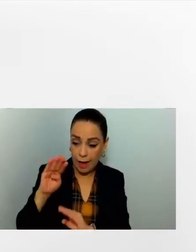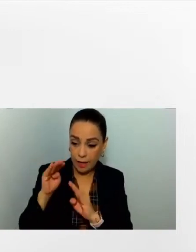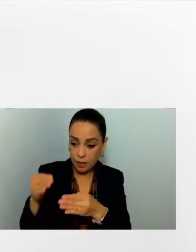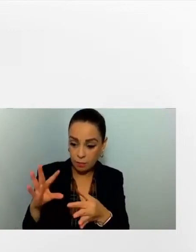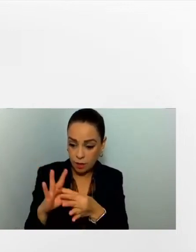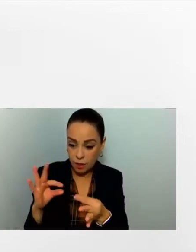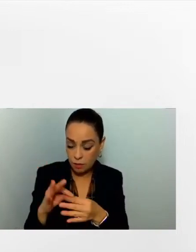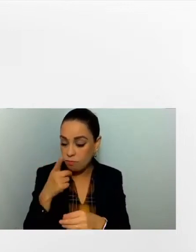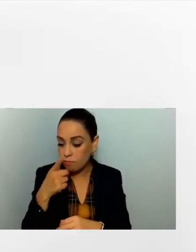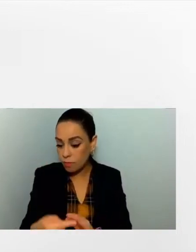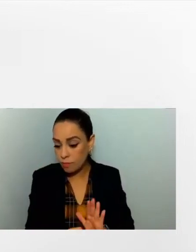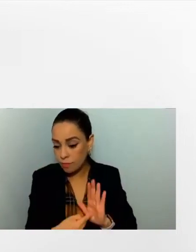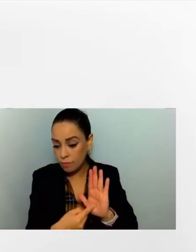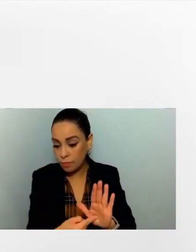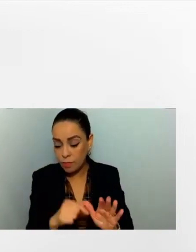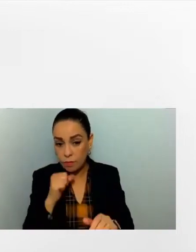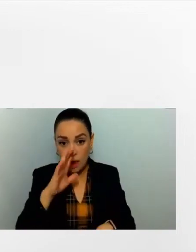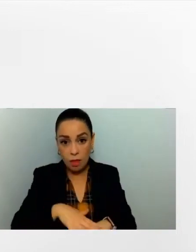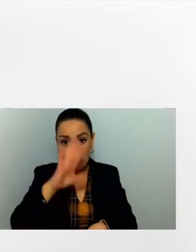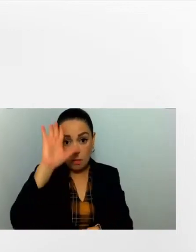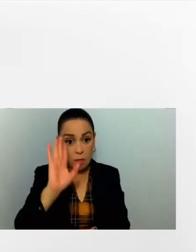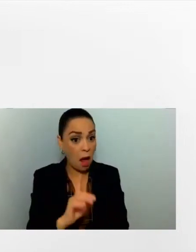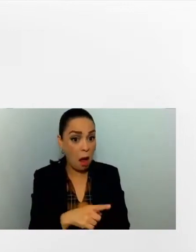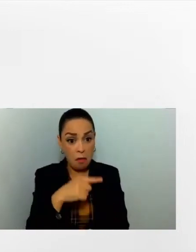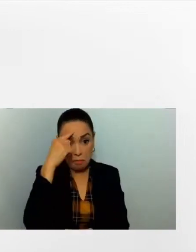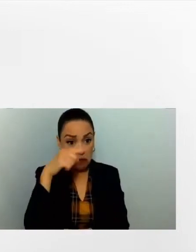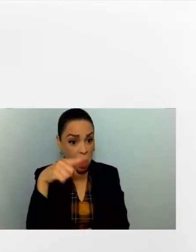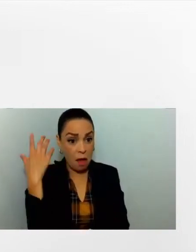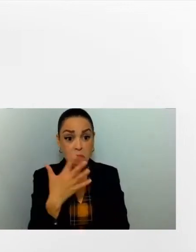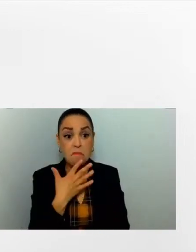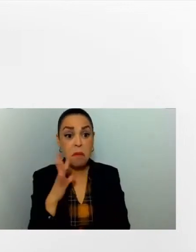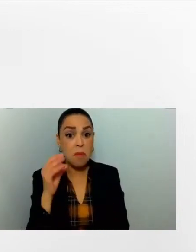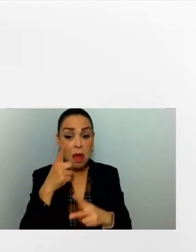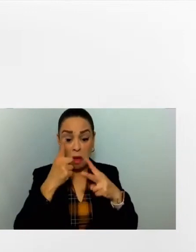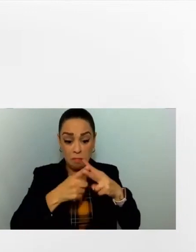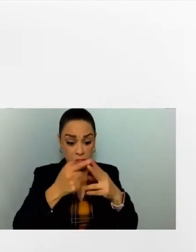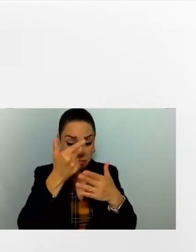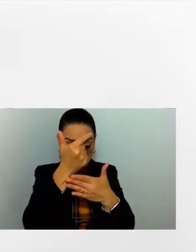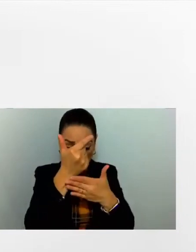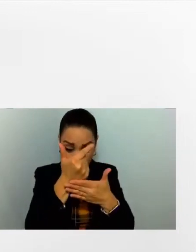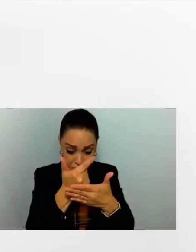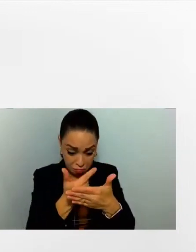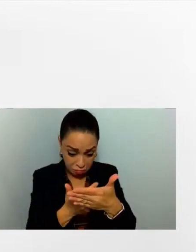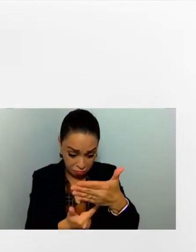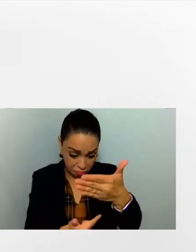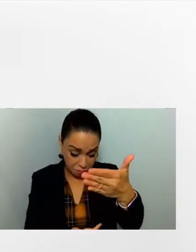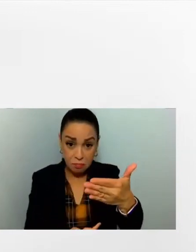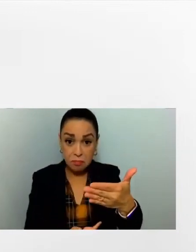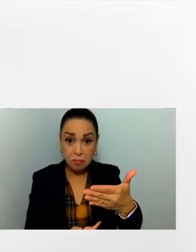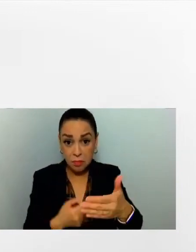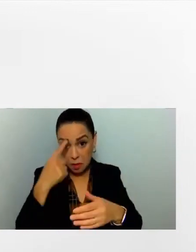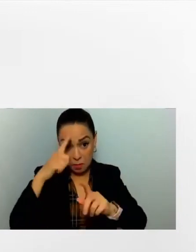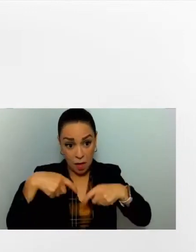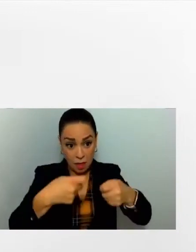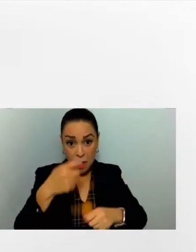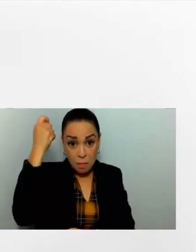que no es un simple cálculo matemático con el que se establece el cálculo de una pensión